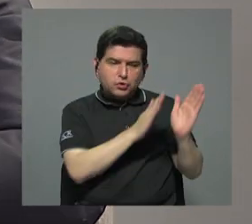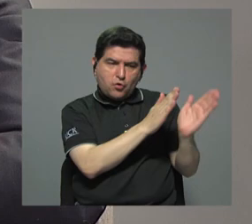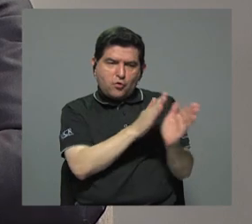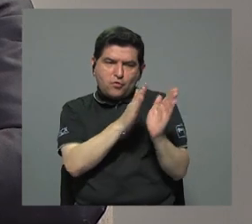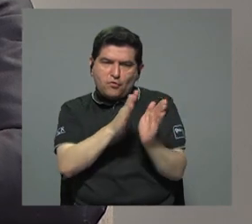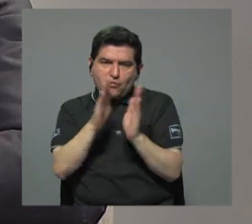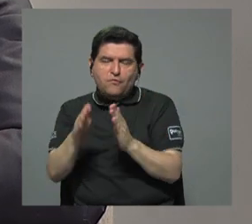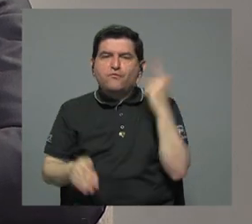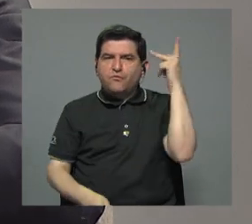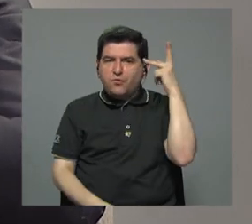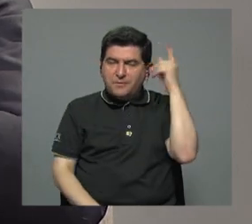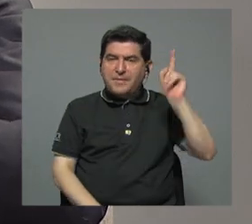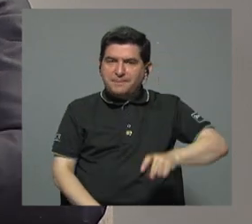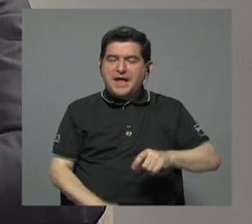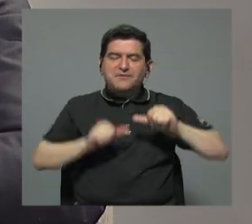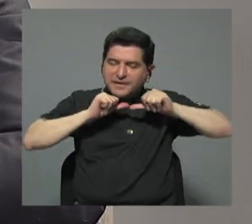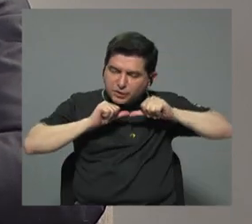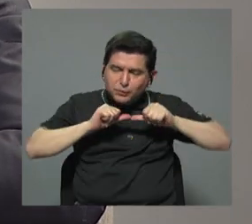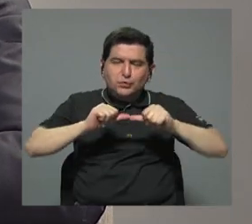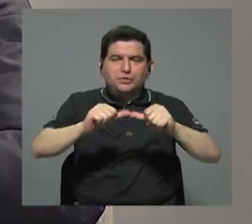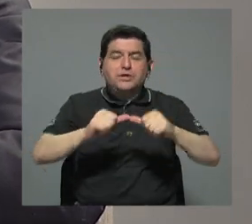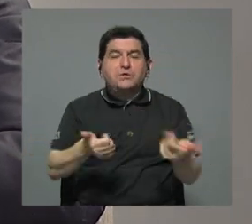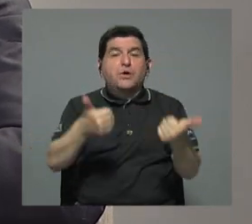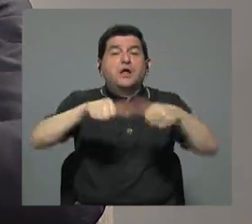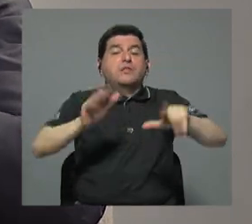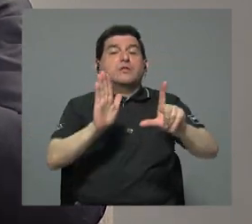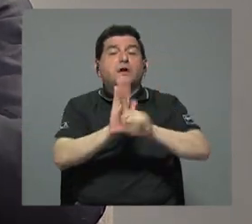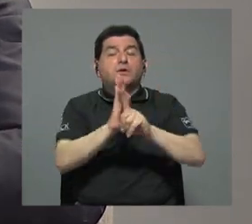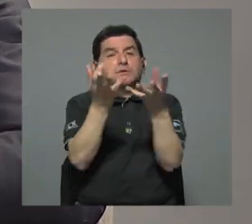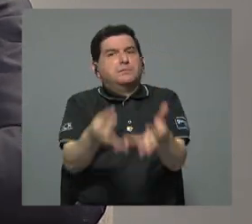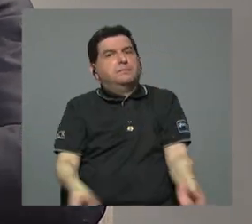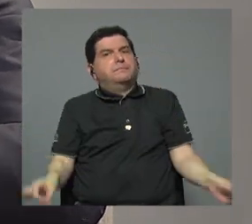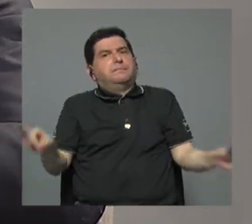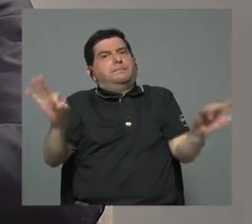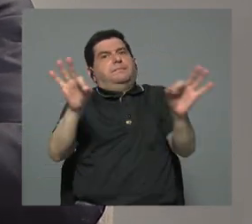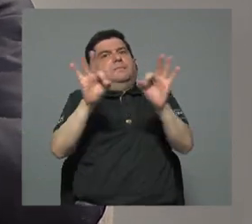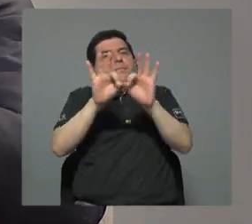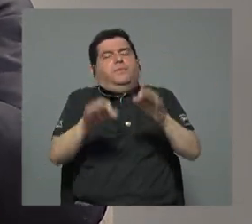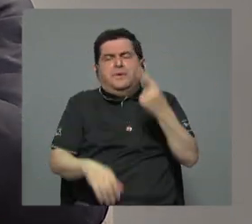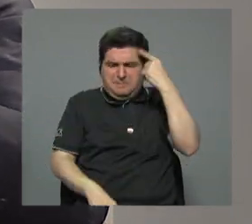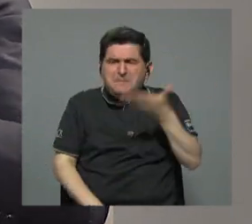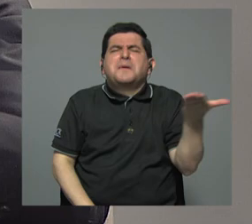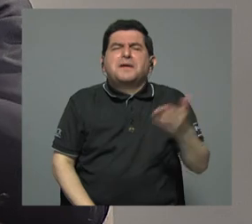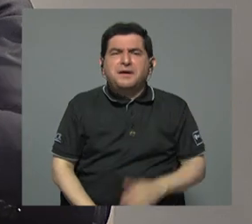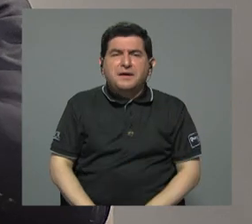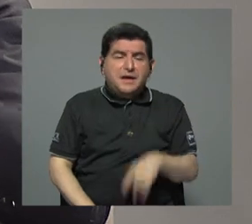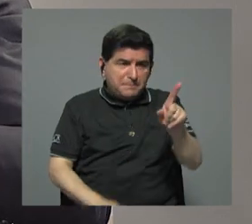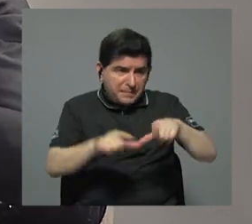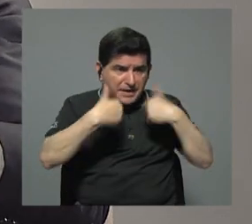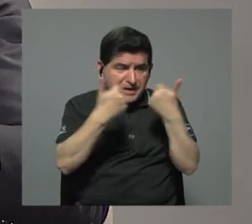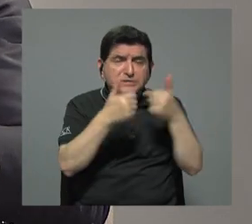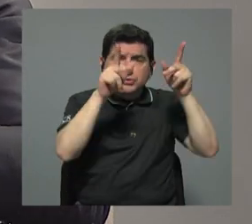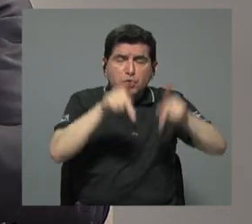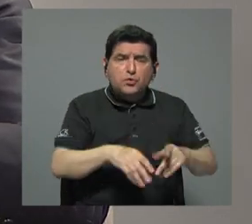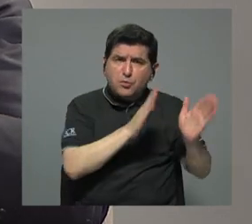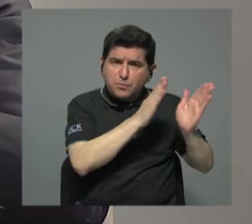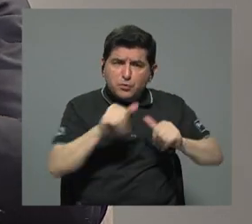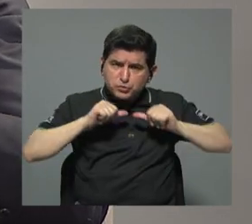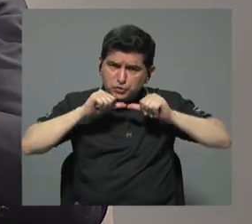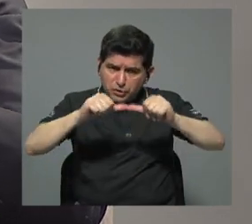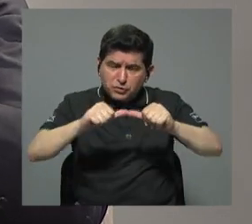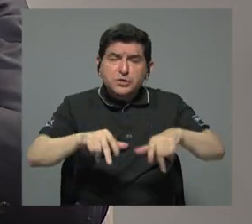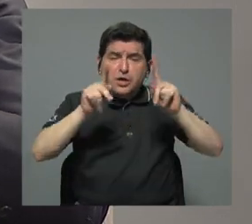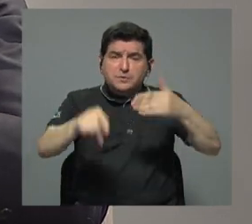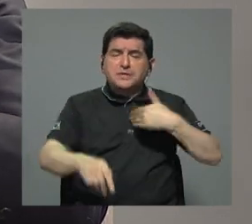política que debería ser permanente según la ley y que es fundamental para que para que los cuadros se preparen progresivamente y para que la